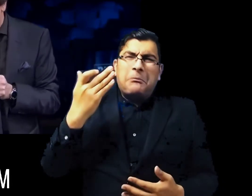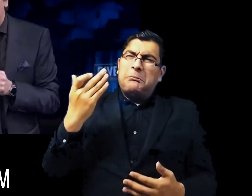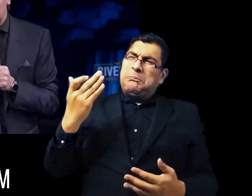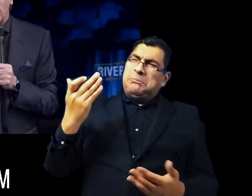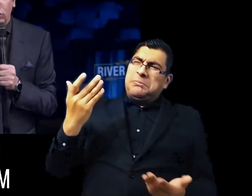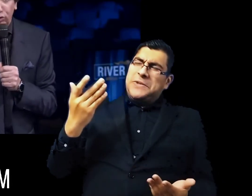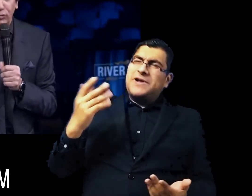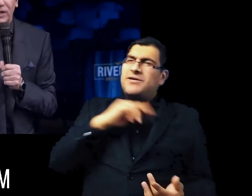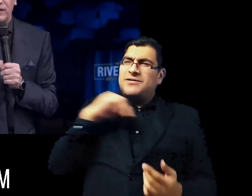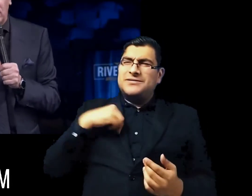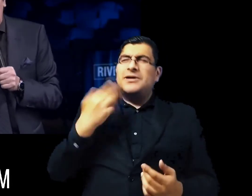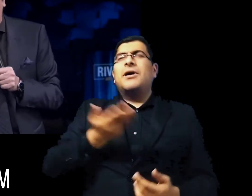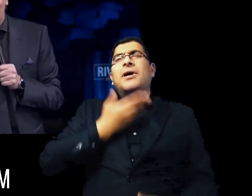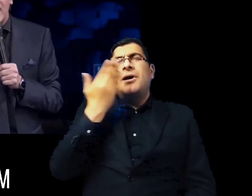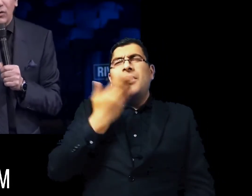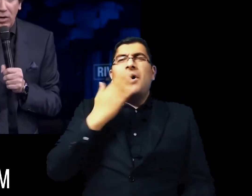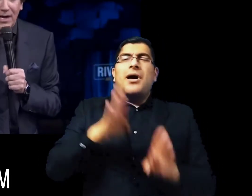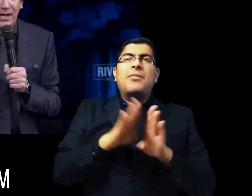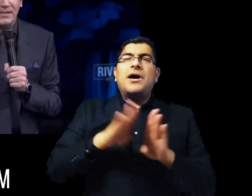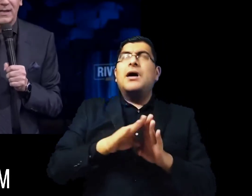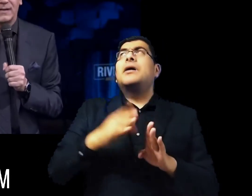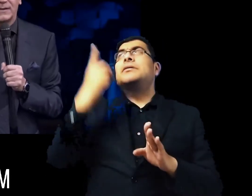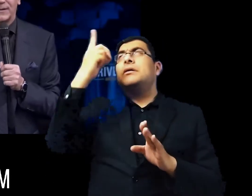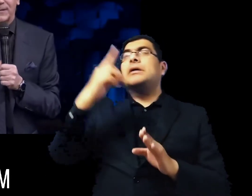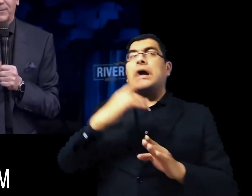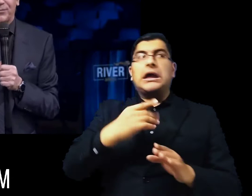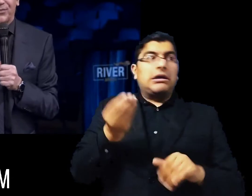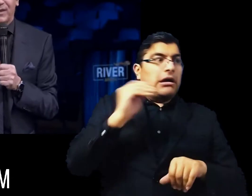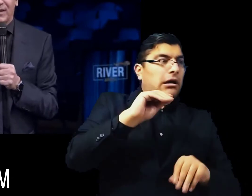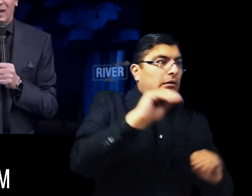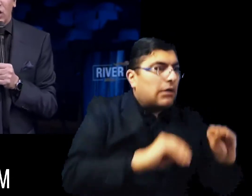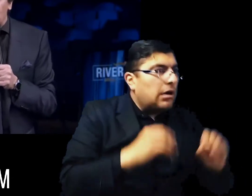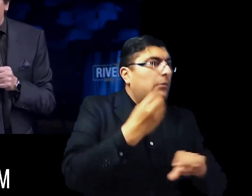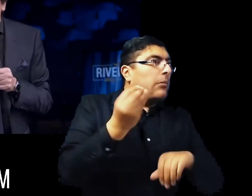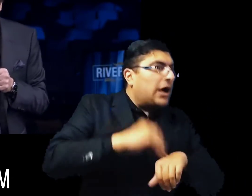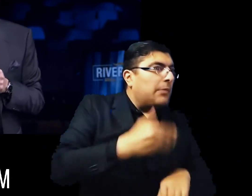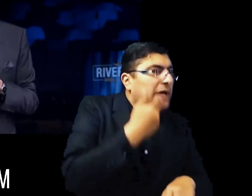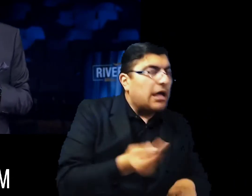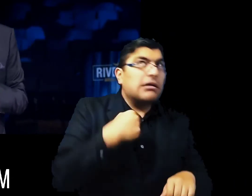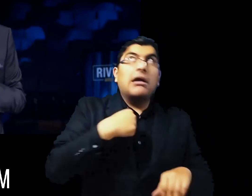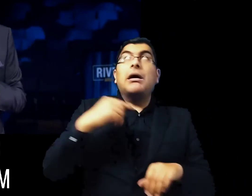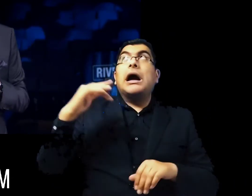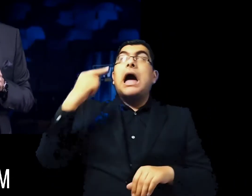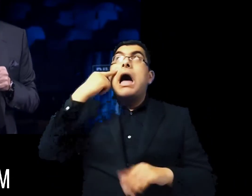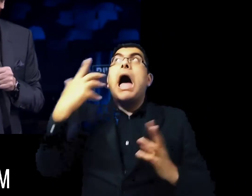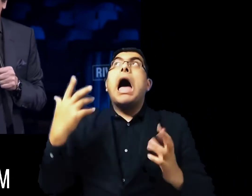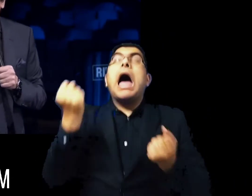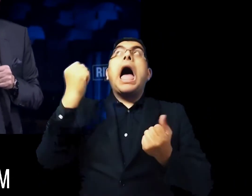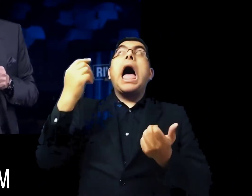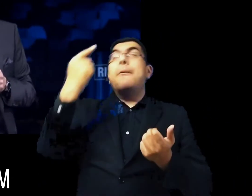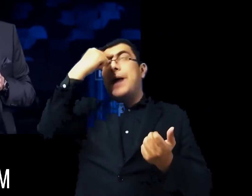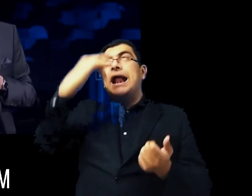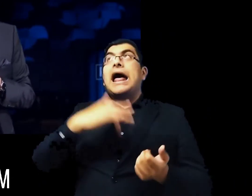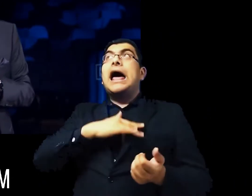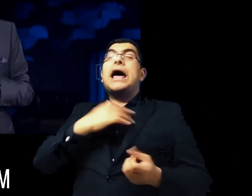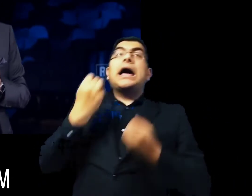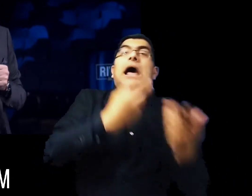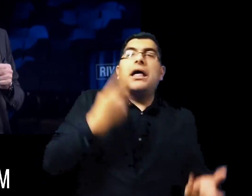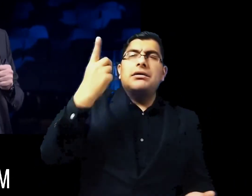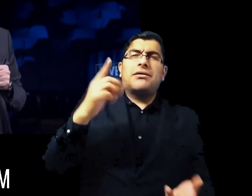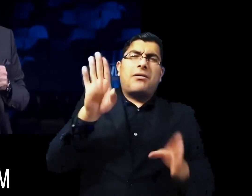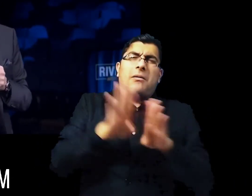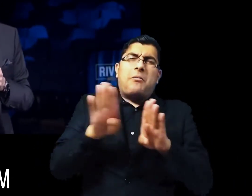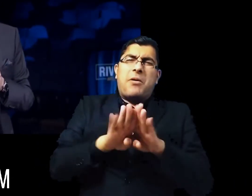cuando caemos en la costumbre de intentar ganarnos la gracia. Es como si nos encontráramos en una